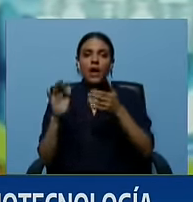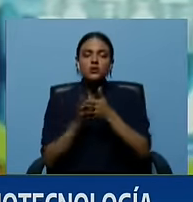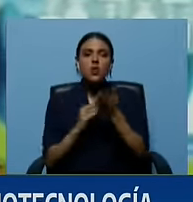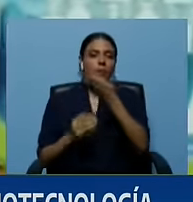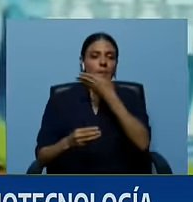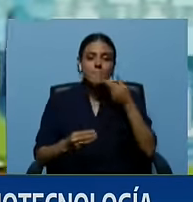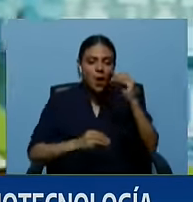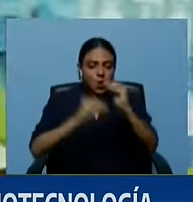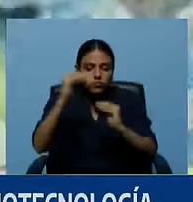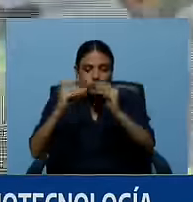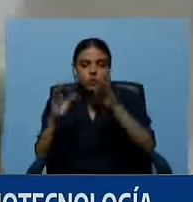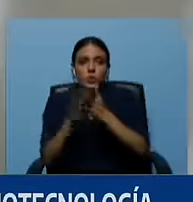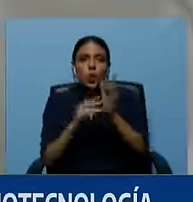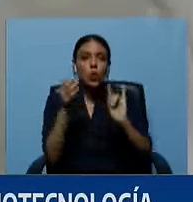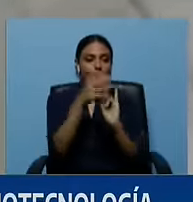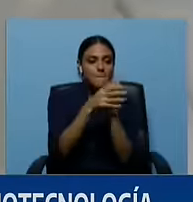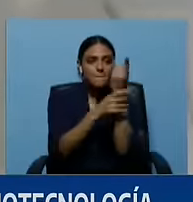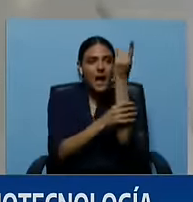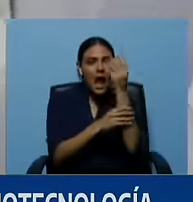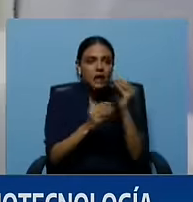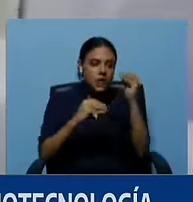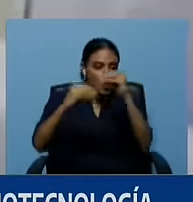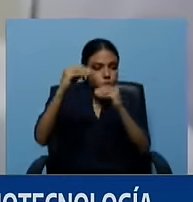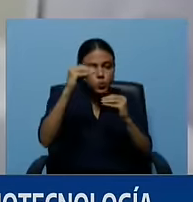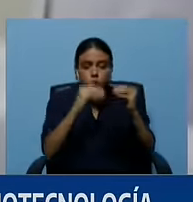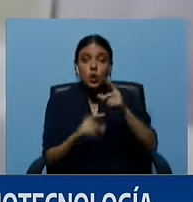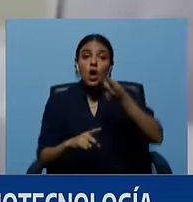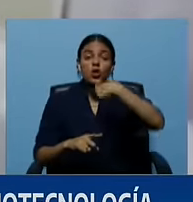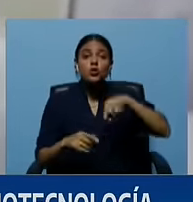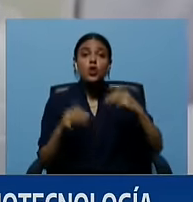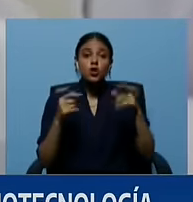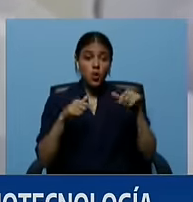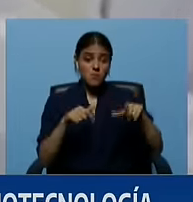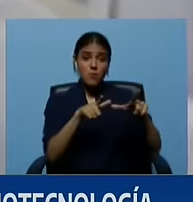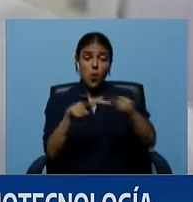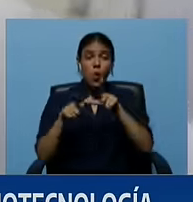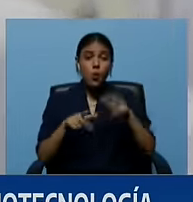Genético de Plantas, un laboratorio que cuenta con 5 áreas específicas